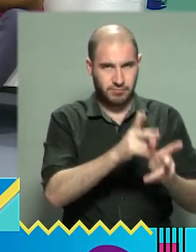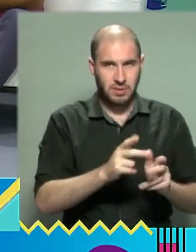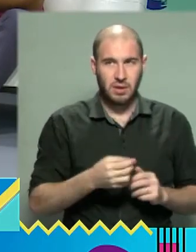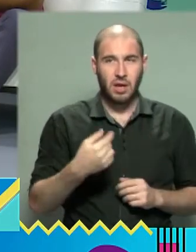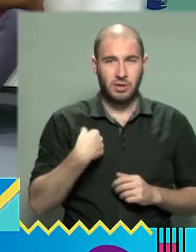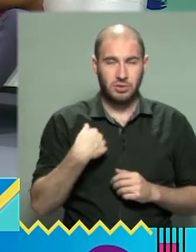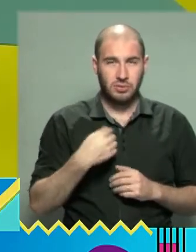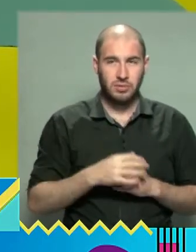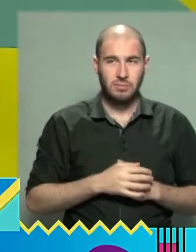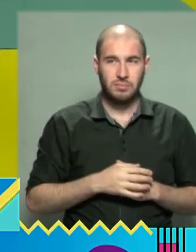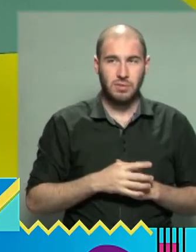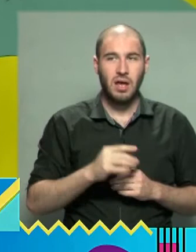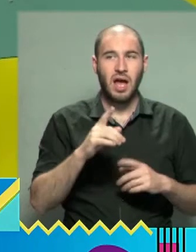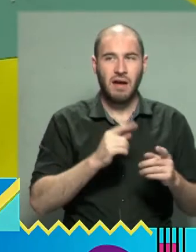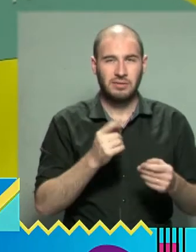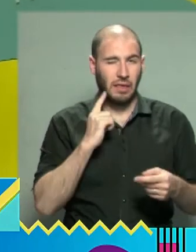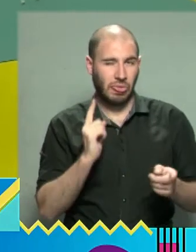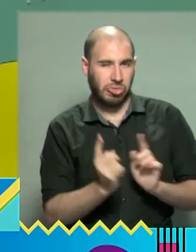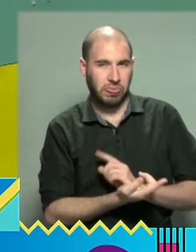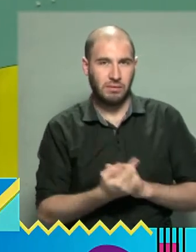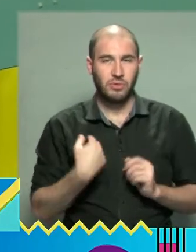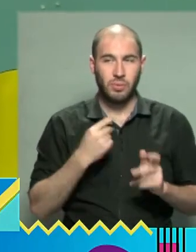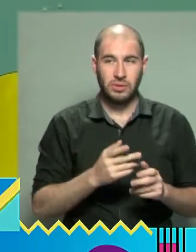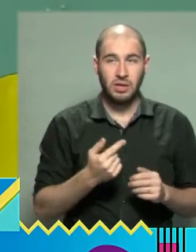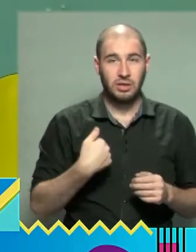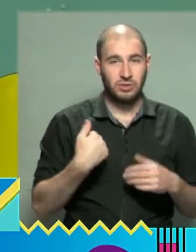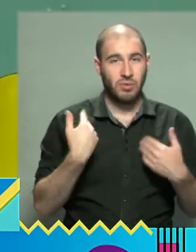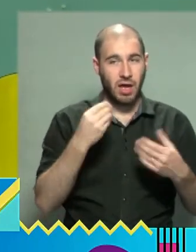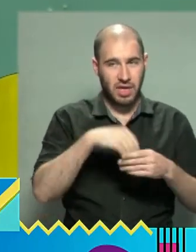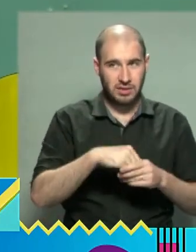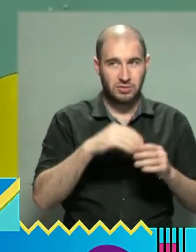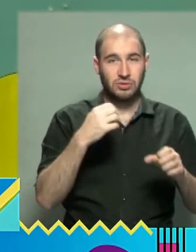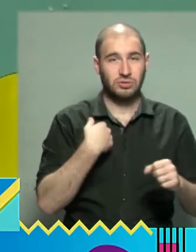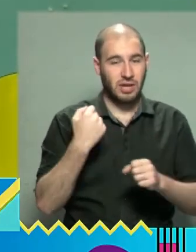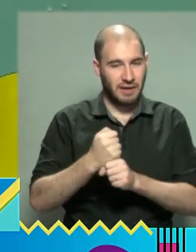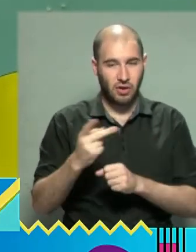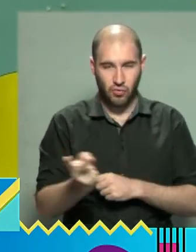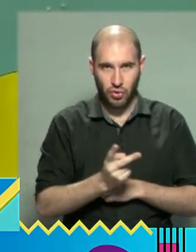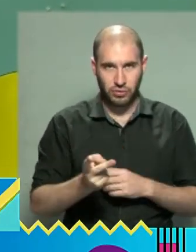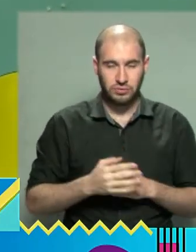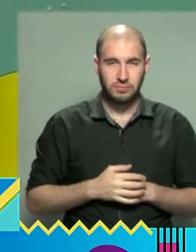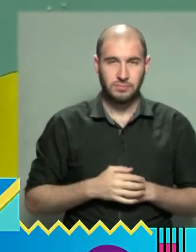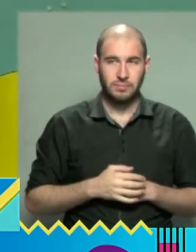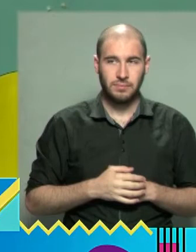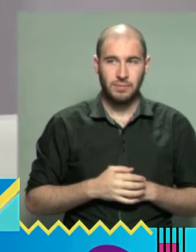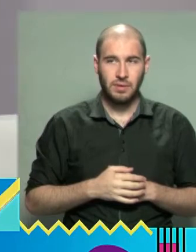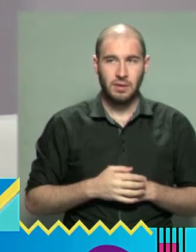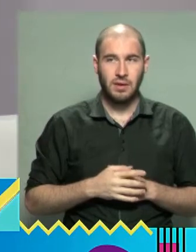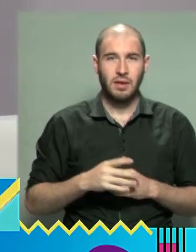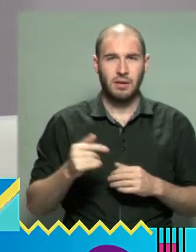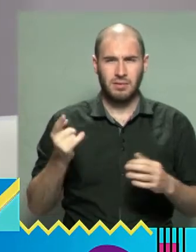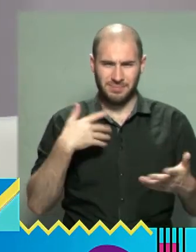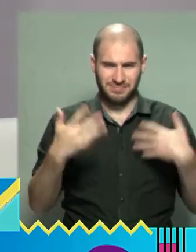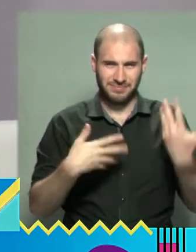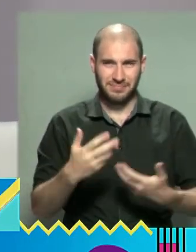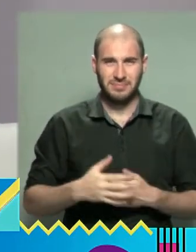soy, para que no sé, por ahí se transgiverse lo que dije, yo soy militante y soy trabajador. Claro, pero cuando lo desarrollaste